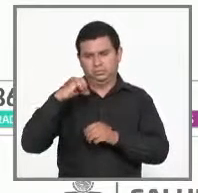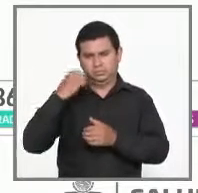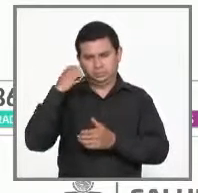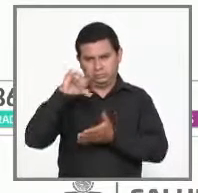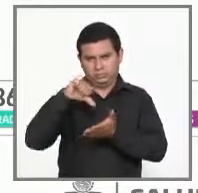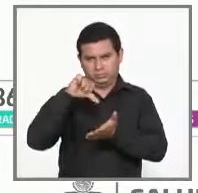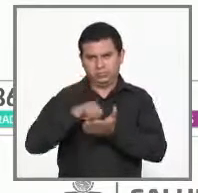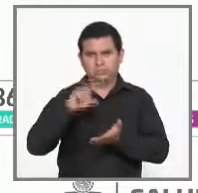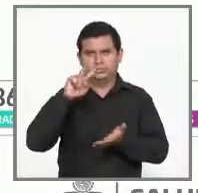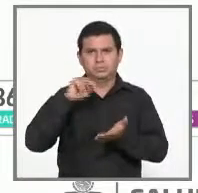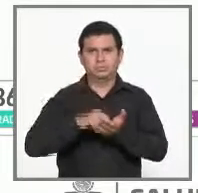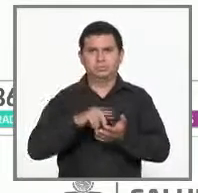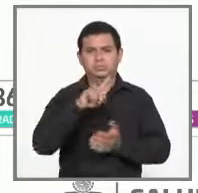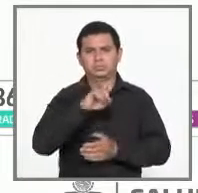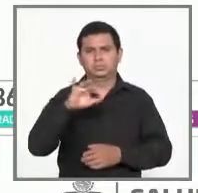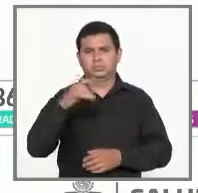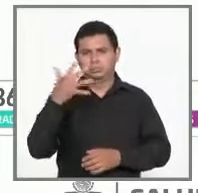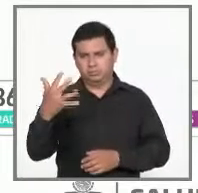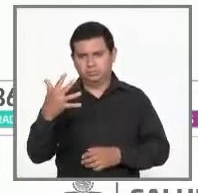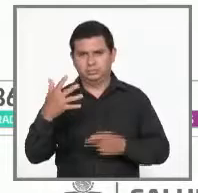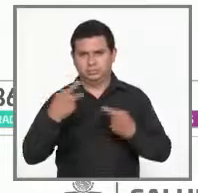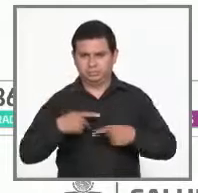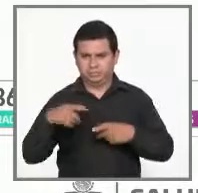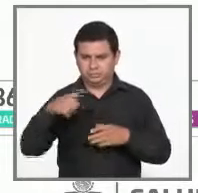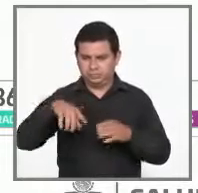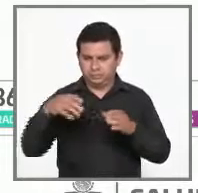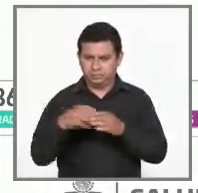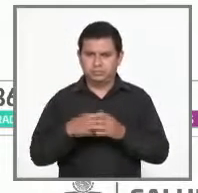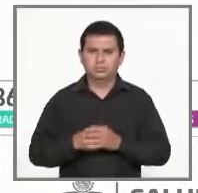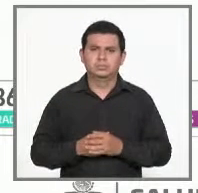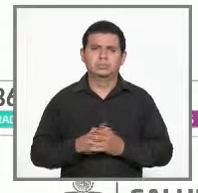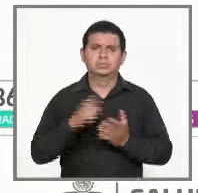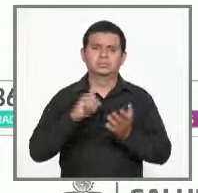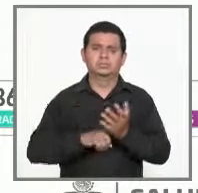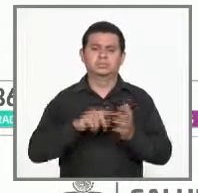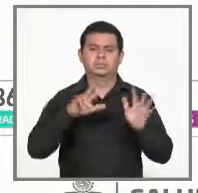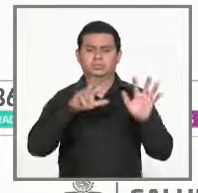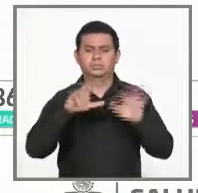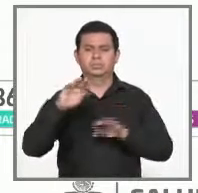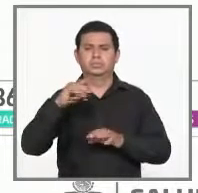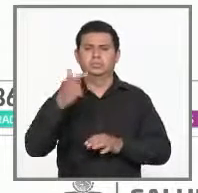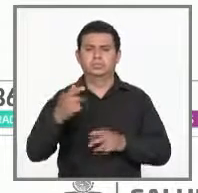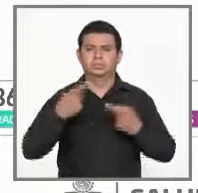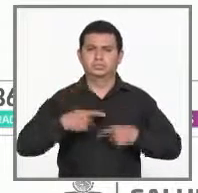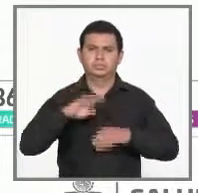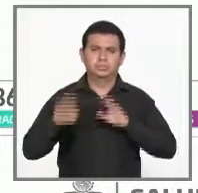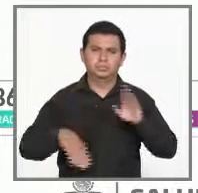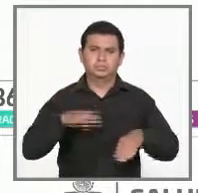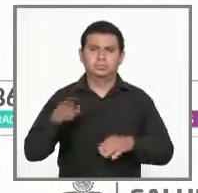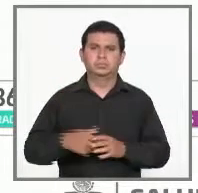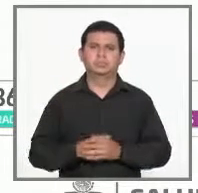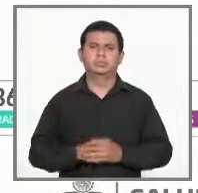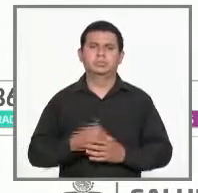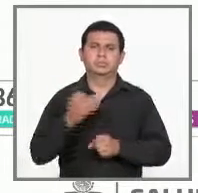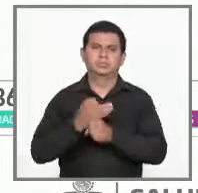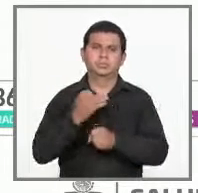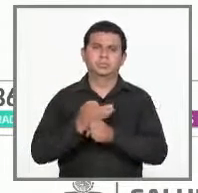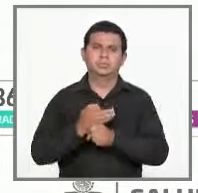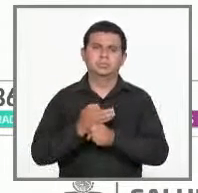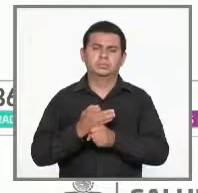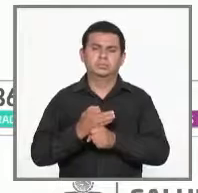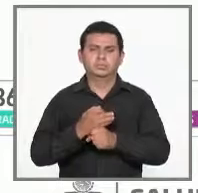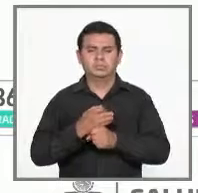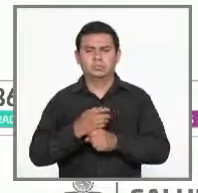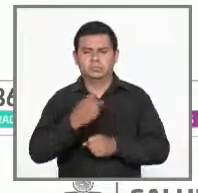de 32.155 de los cuales 1897 son defunciones y actualmente 112